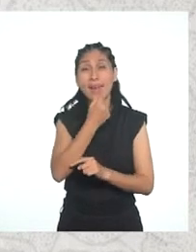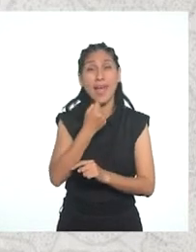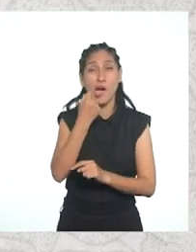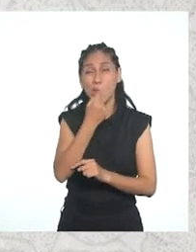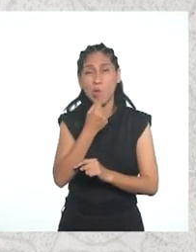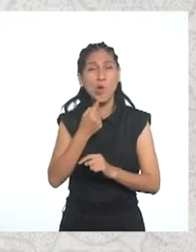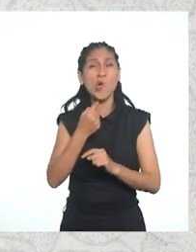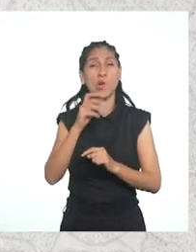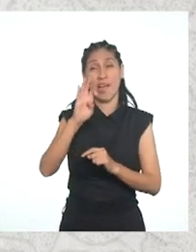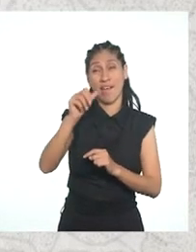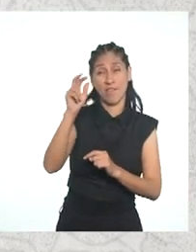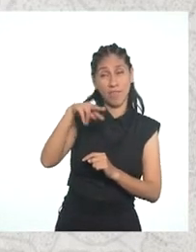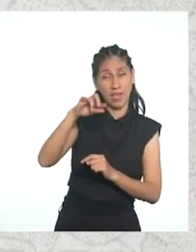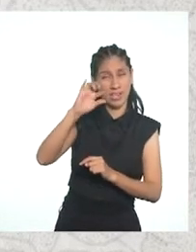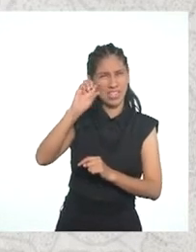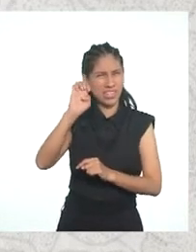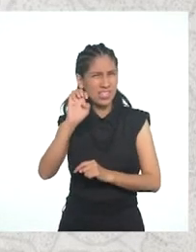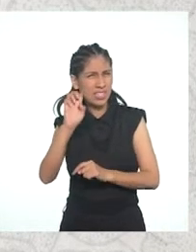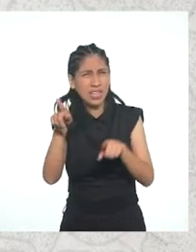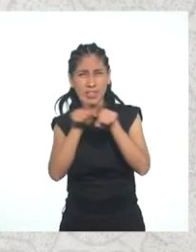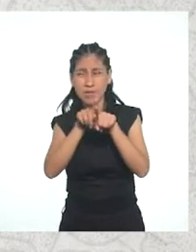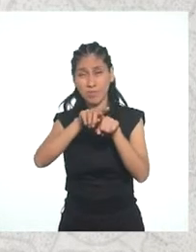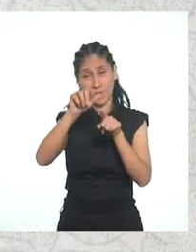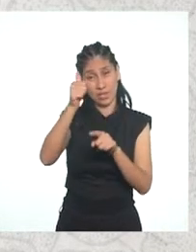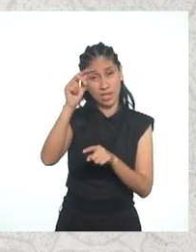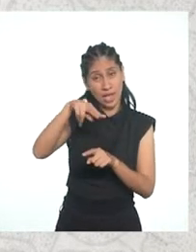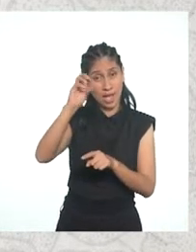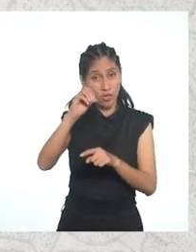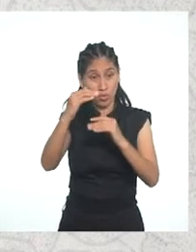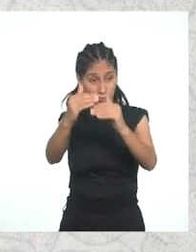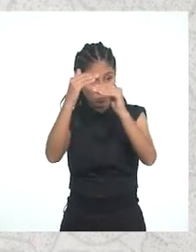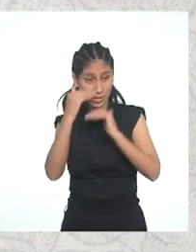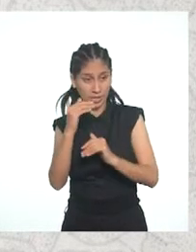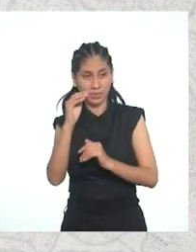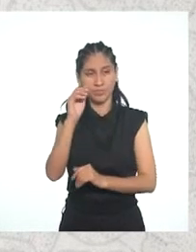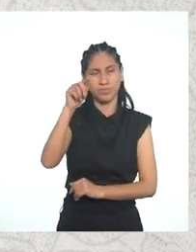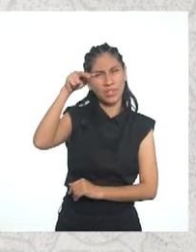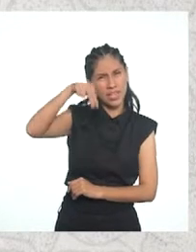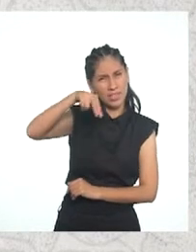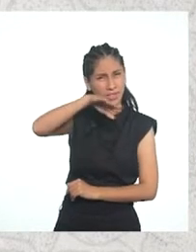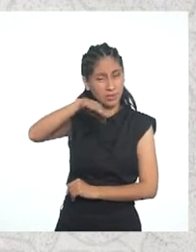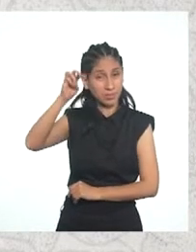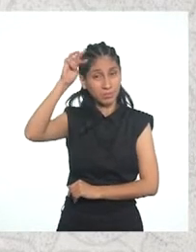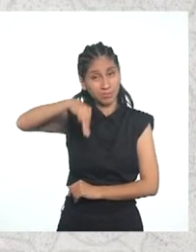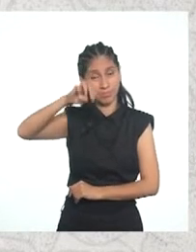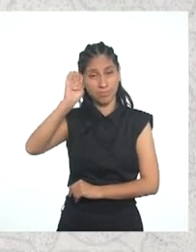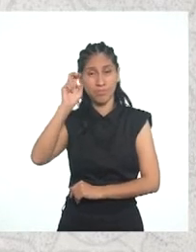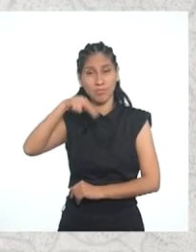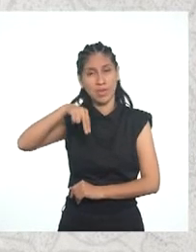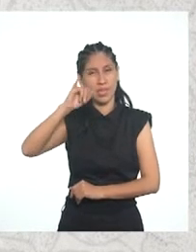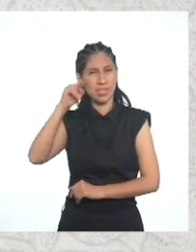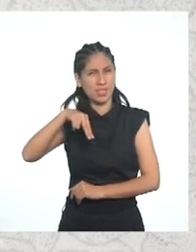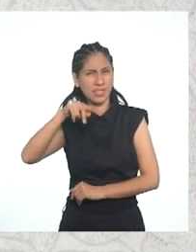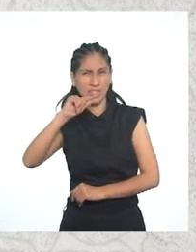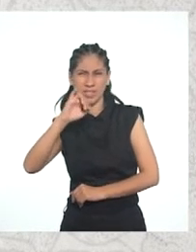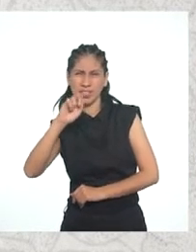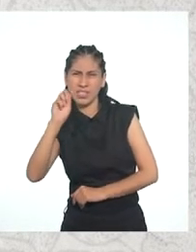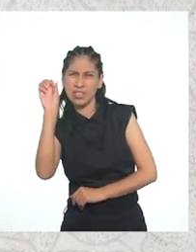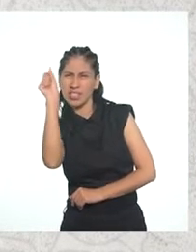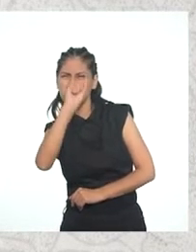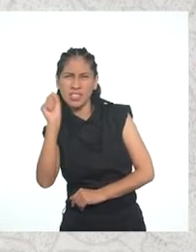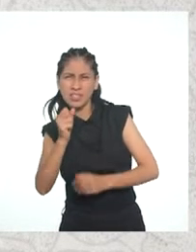boca, faringe y ano. N. meningitidis causa la meningitis, que es